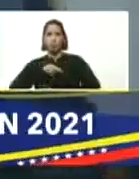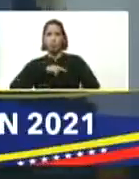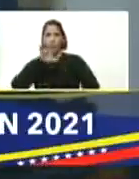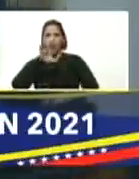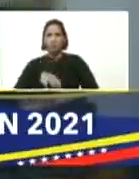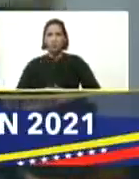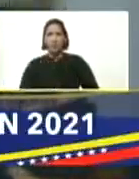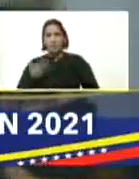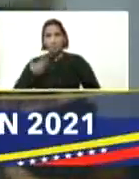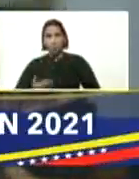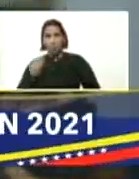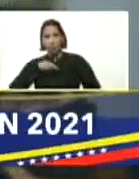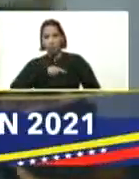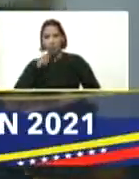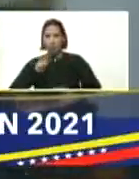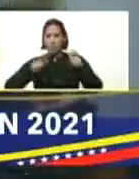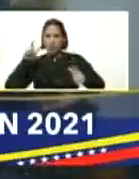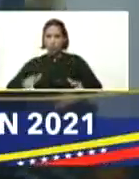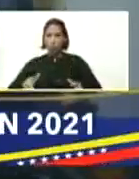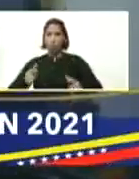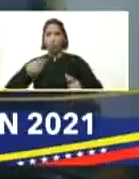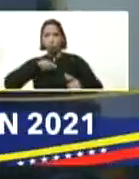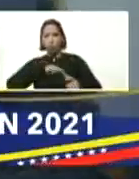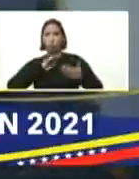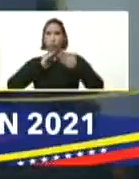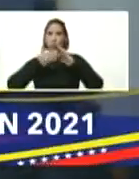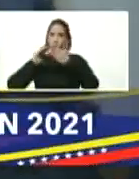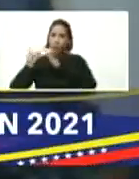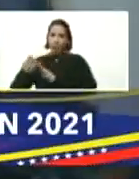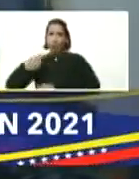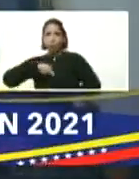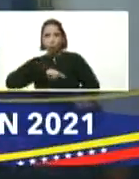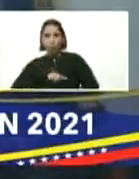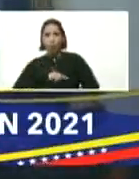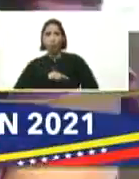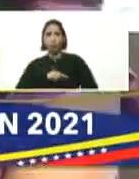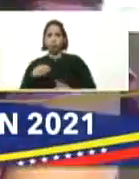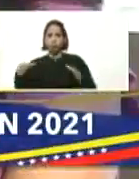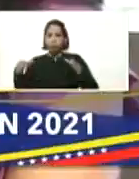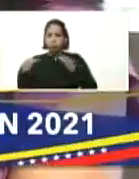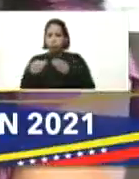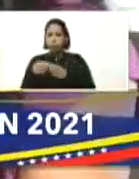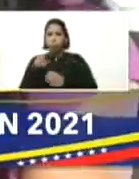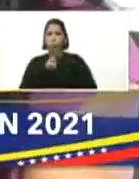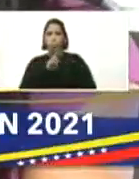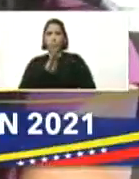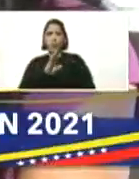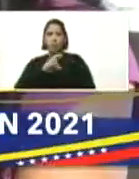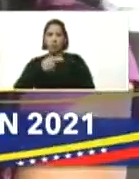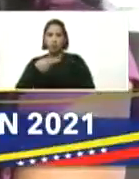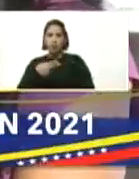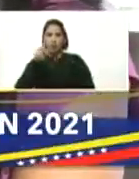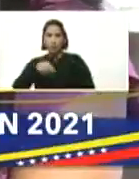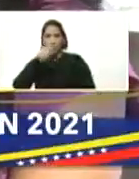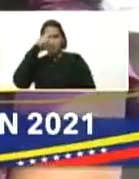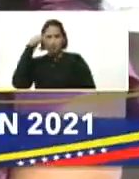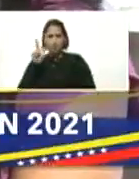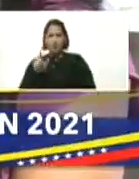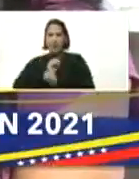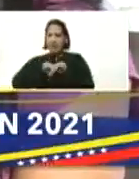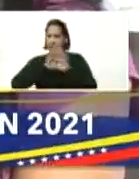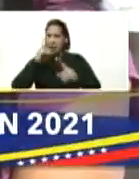importantísimo que nuestra gente de nuestras comunidades, de nuestro partido, de nuestras UVC, estén claros y estén